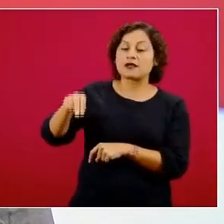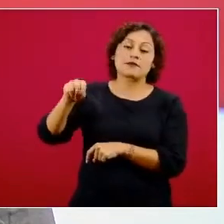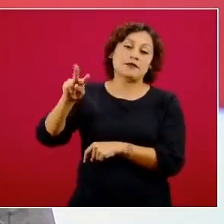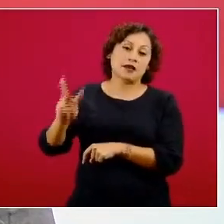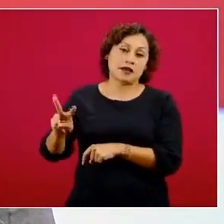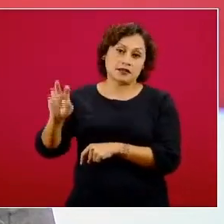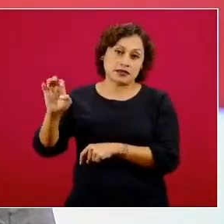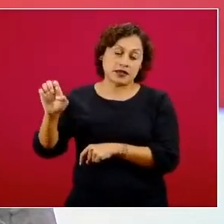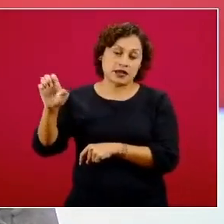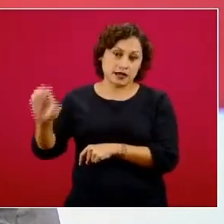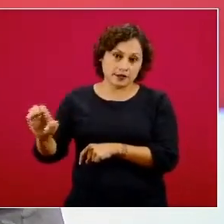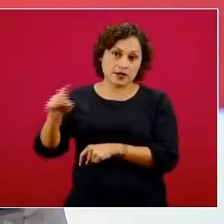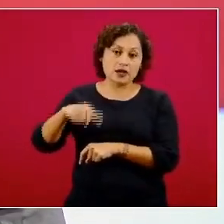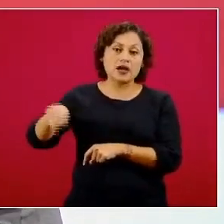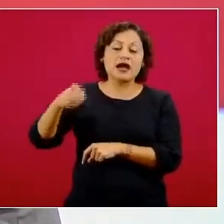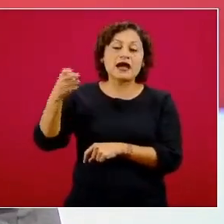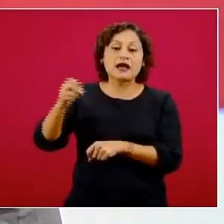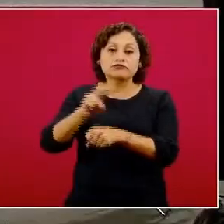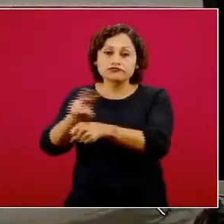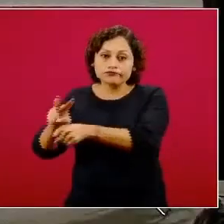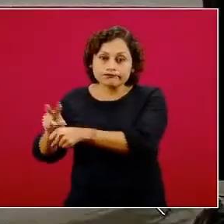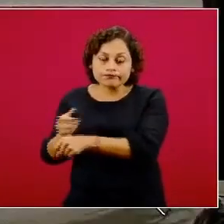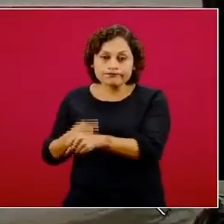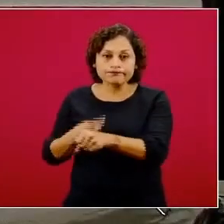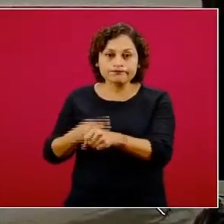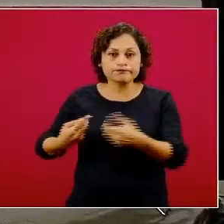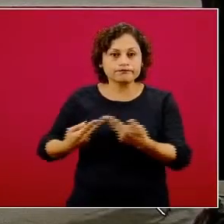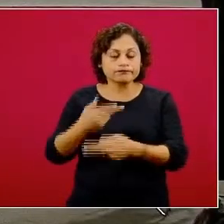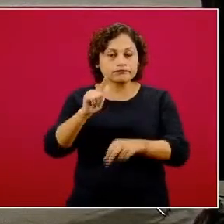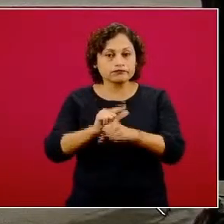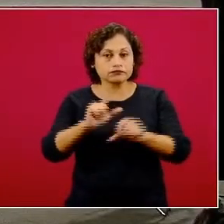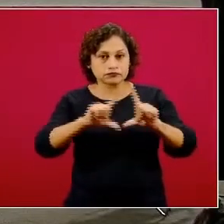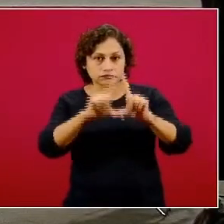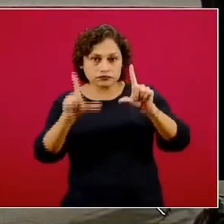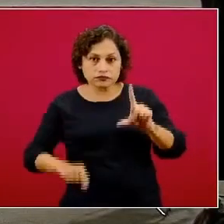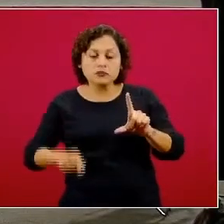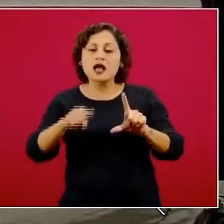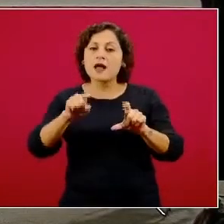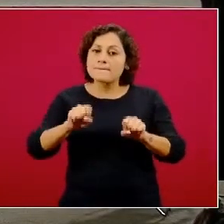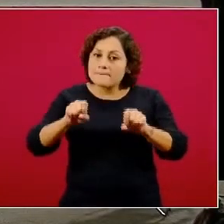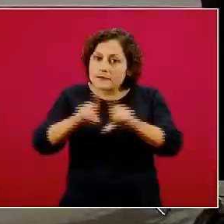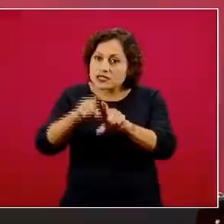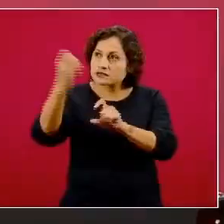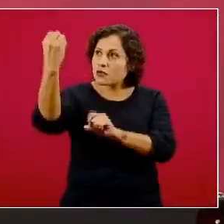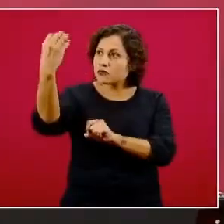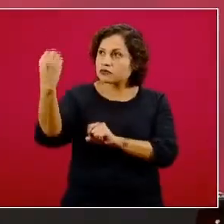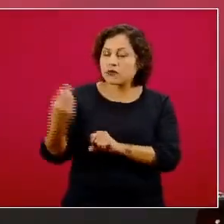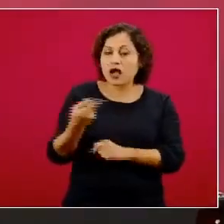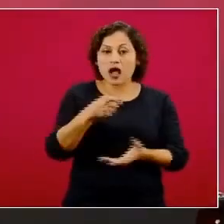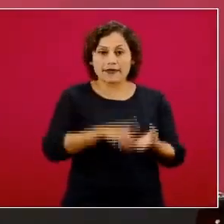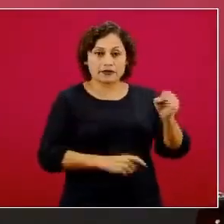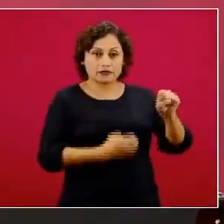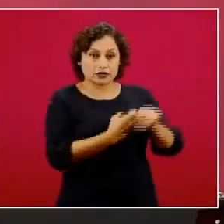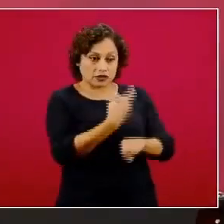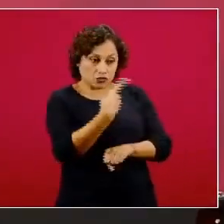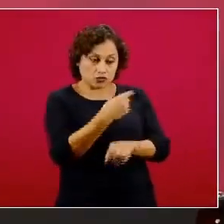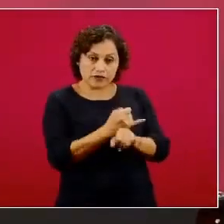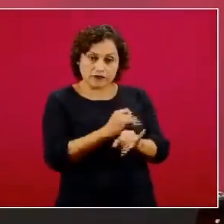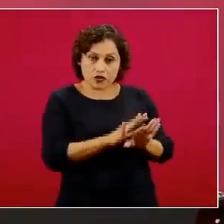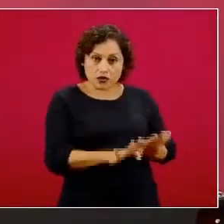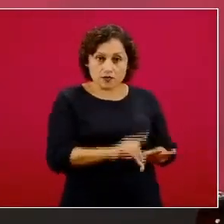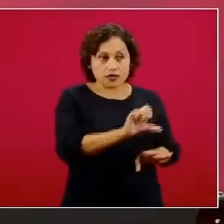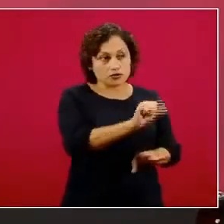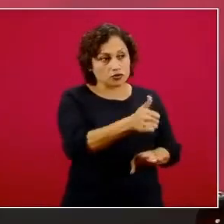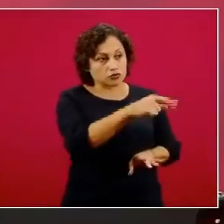esta estimación del riesgo y ellos inclusive también con datos que tienen y que recaban de